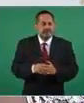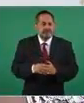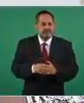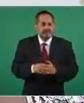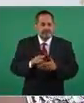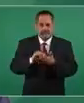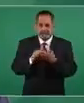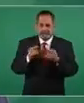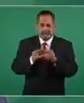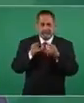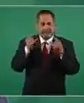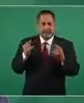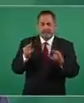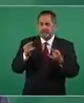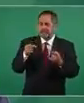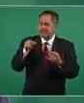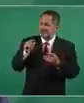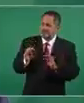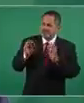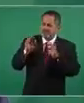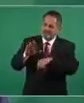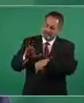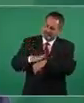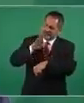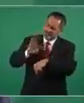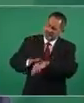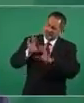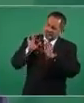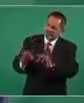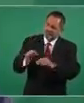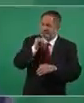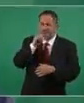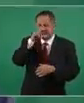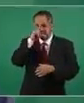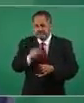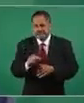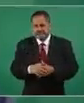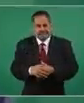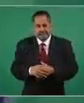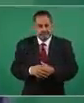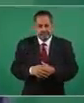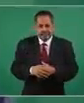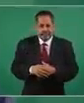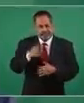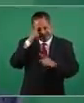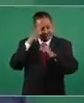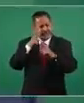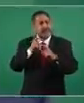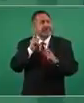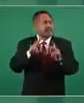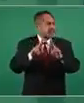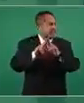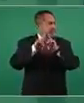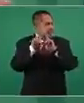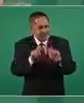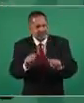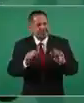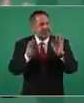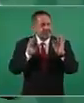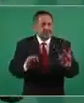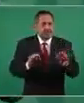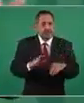históricamente a nuestro gobierno. Además, es un desafío hasta político, porque nuestros adversarios